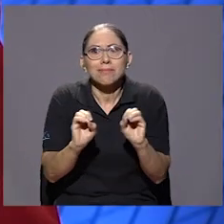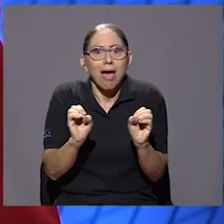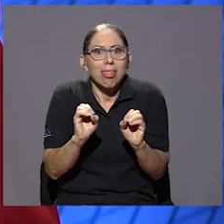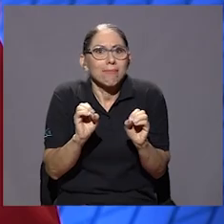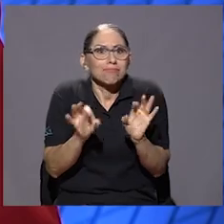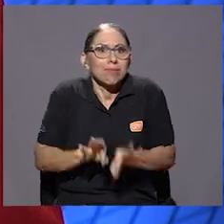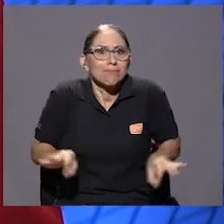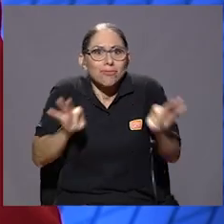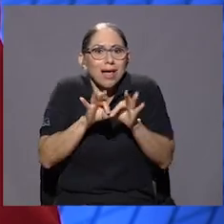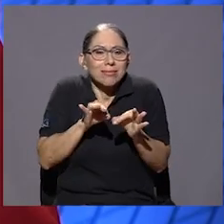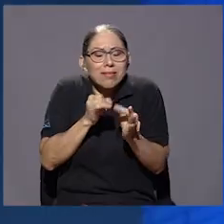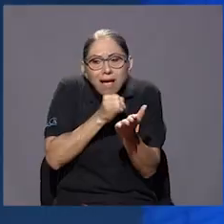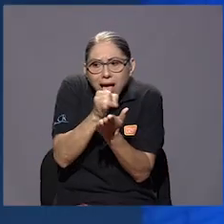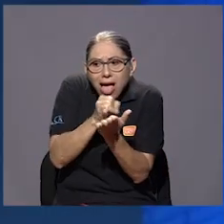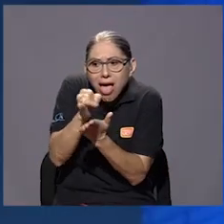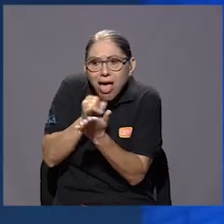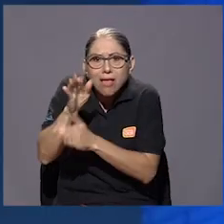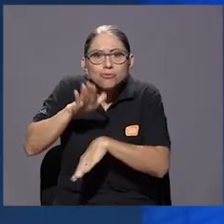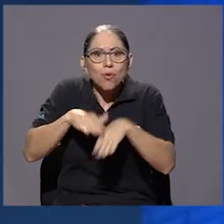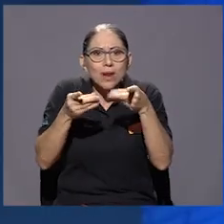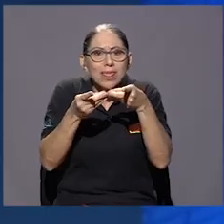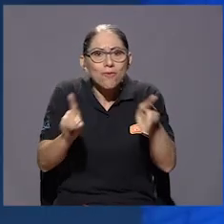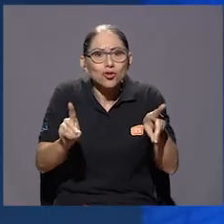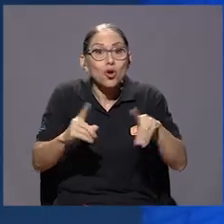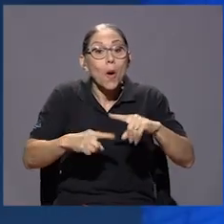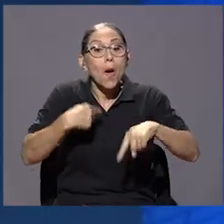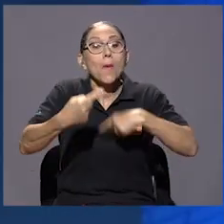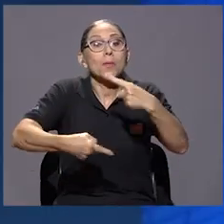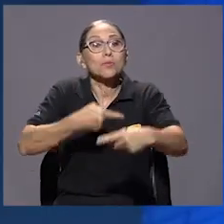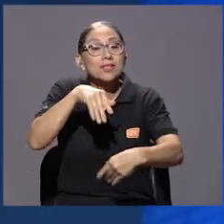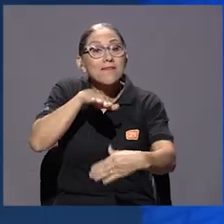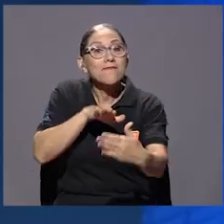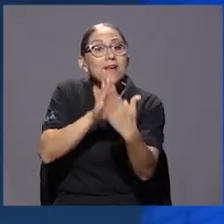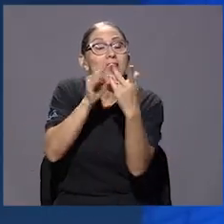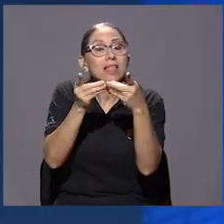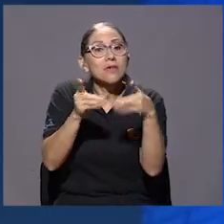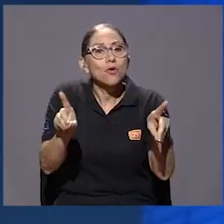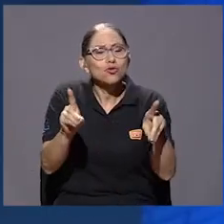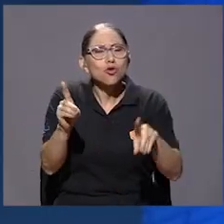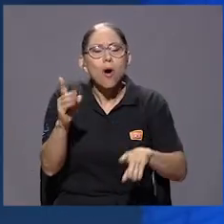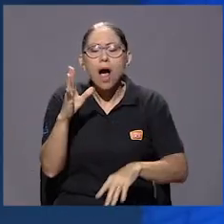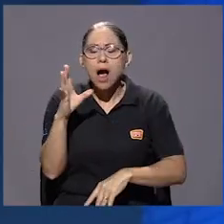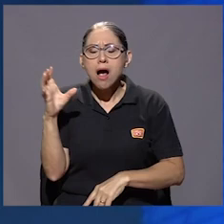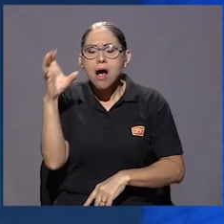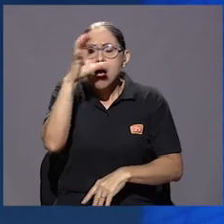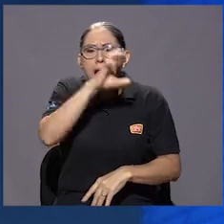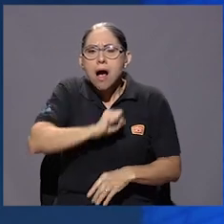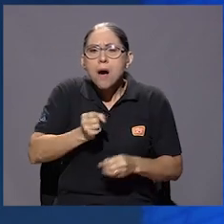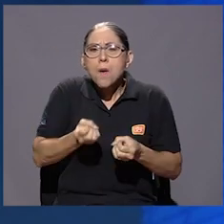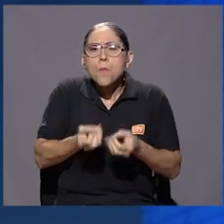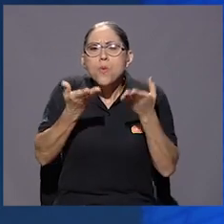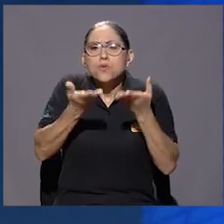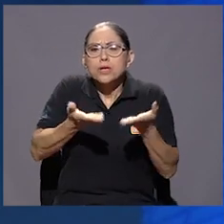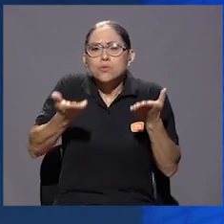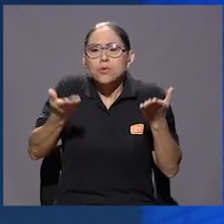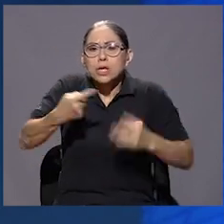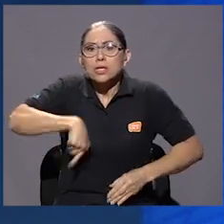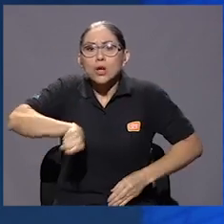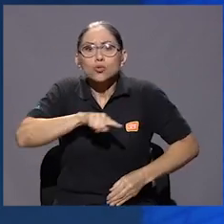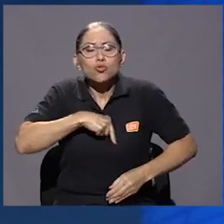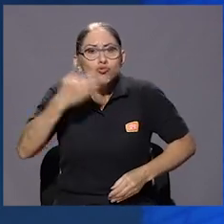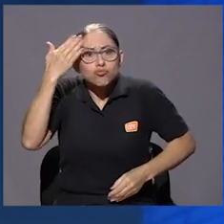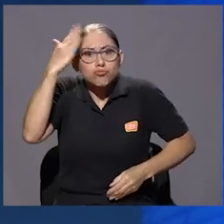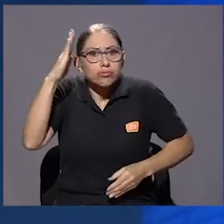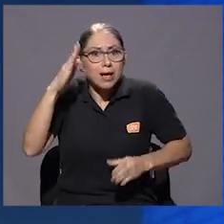divorcio. Pero cuando nos enfrentamos a la situación nos damos cuenta de que hay demasiados elementos que no sabíamos, como este que acaba de mencionar